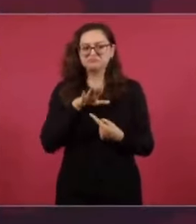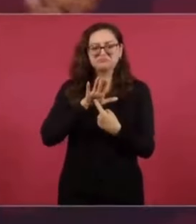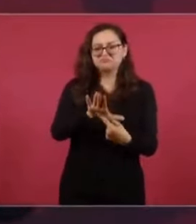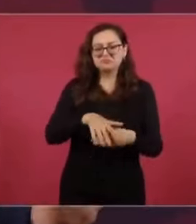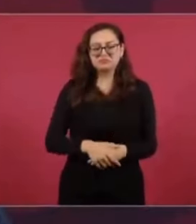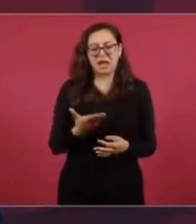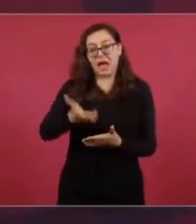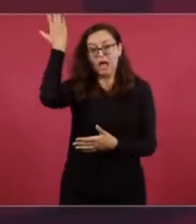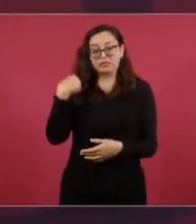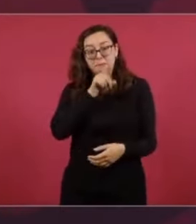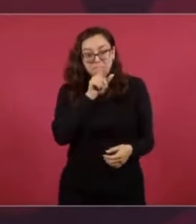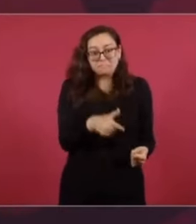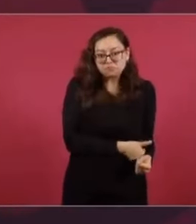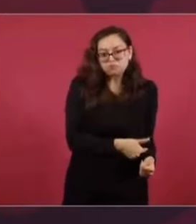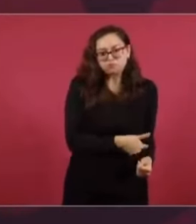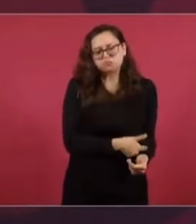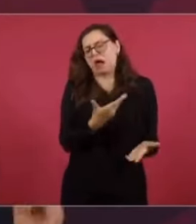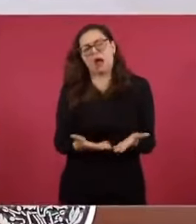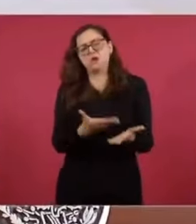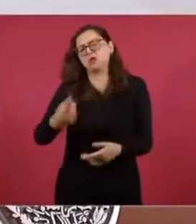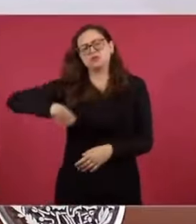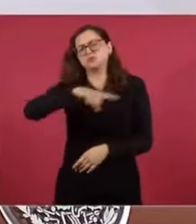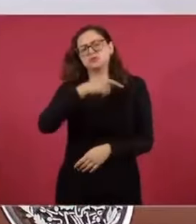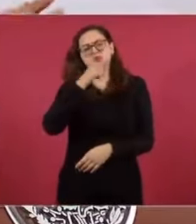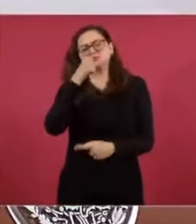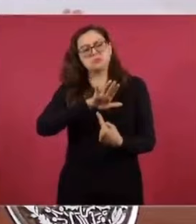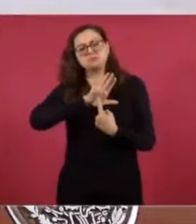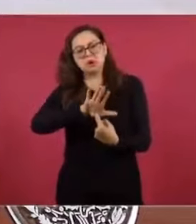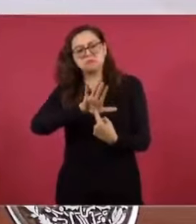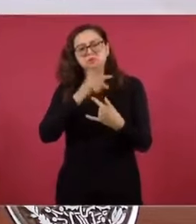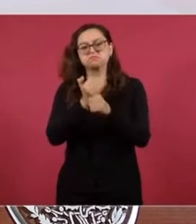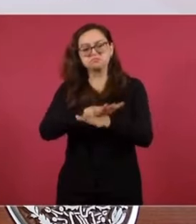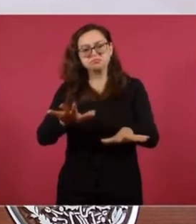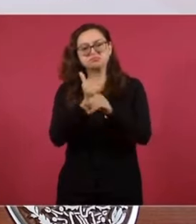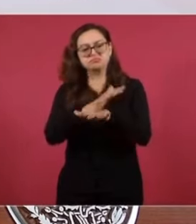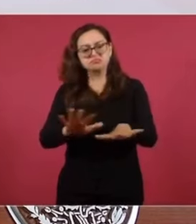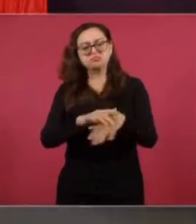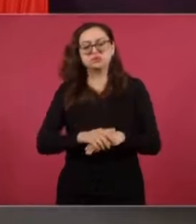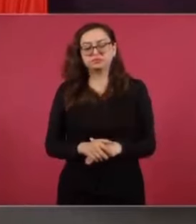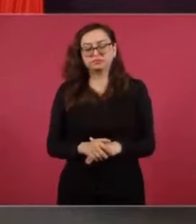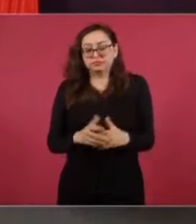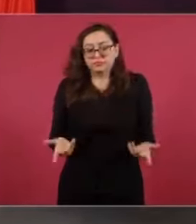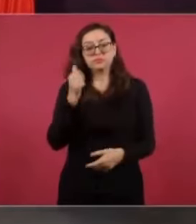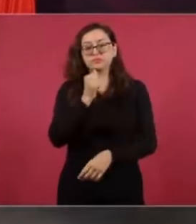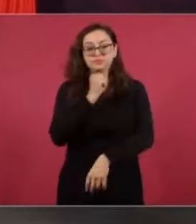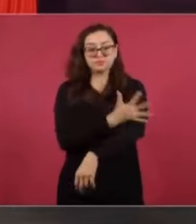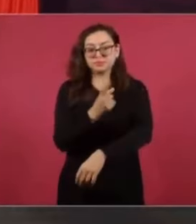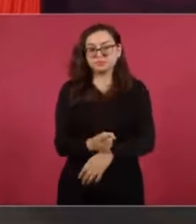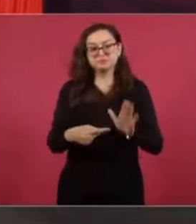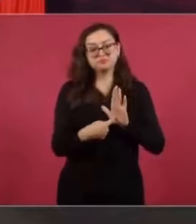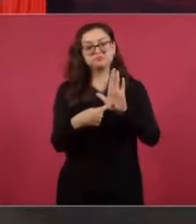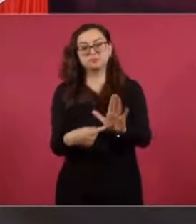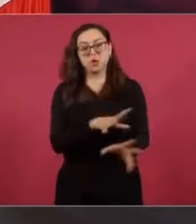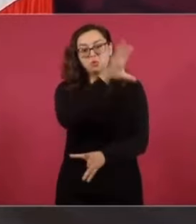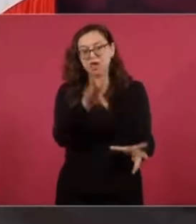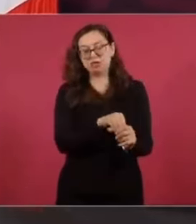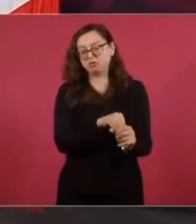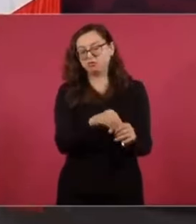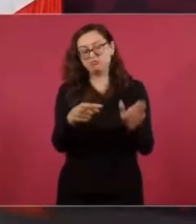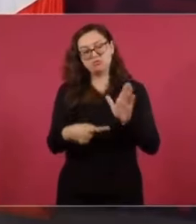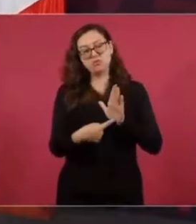donde se ocultaba la información. O sea, nosotros vamos a estar informando y lo mejor es la verdad, conocer toda la